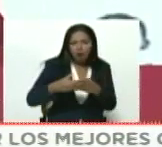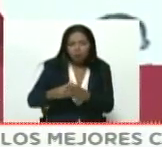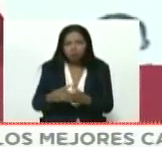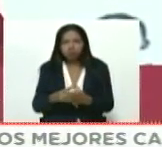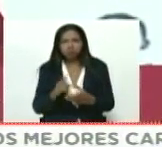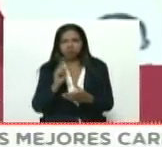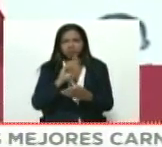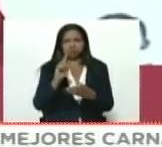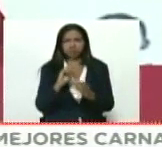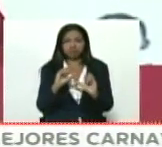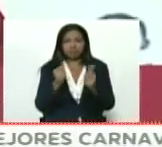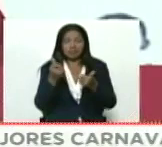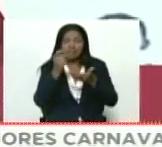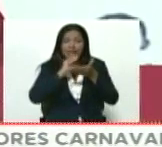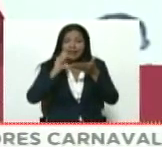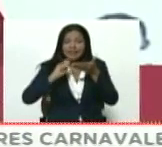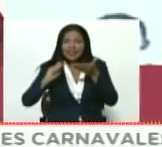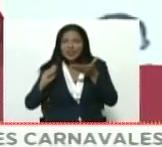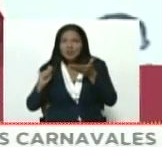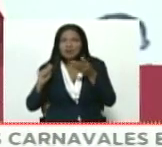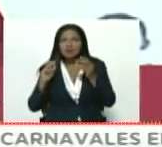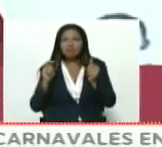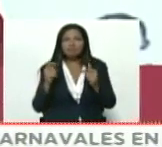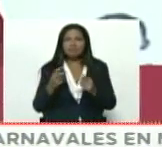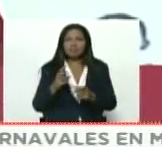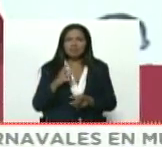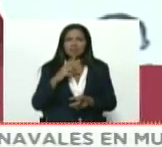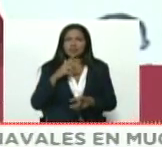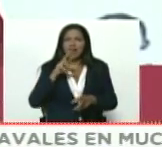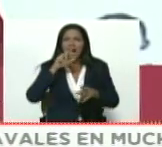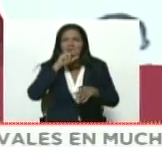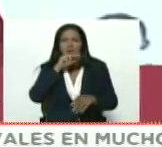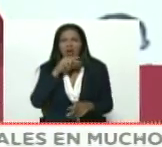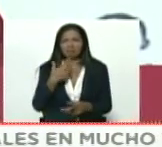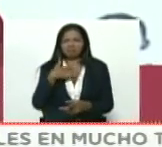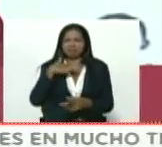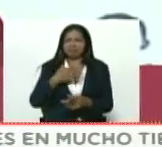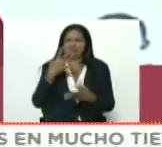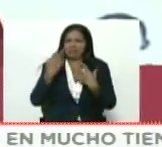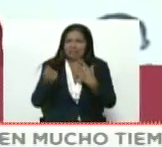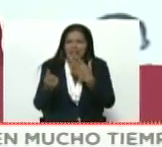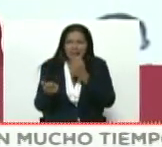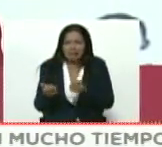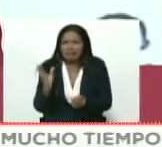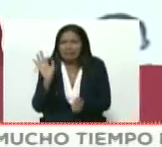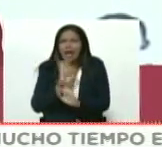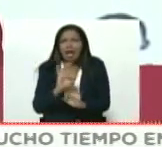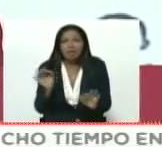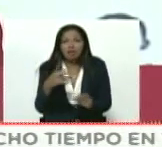que empiecen a escribir o a hablar tan raro que nadie les entienda. No.